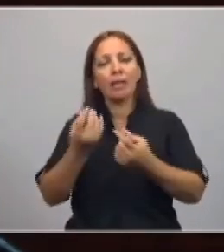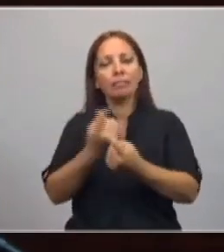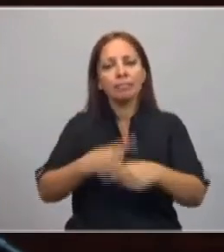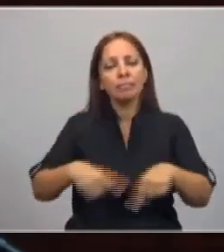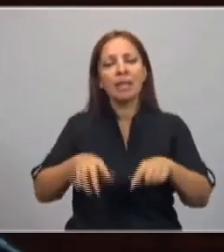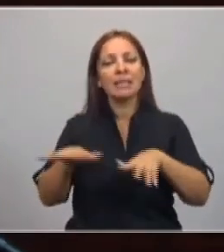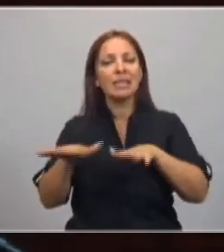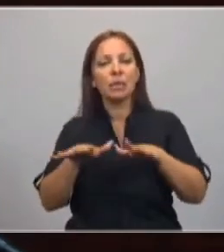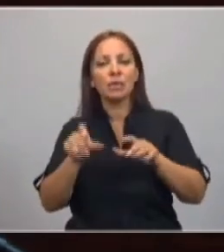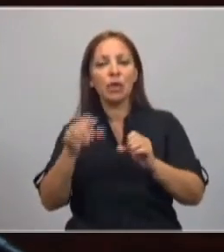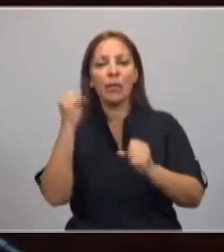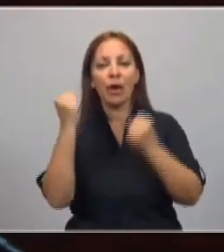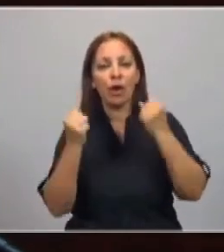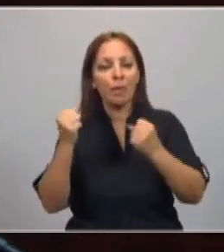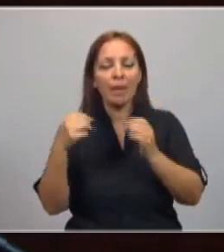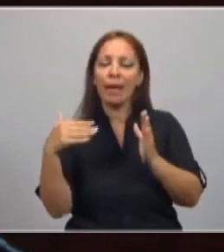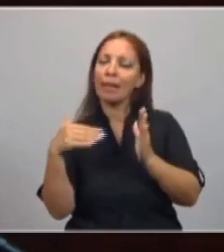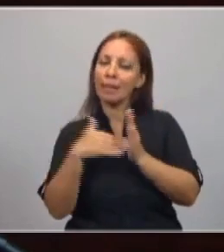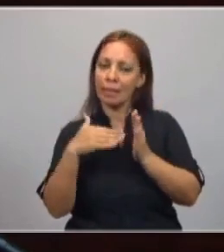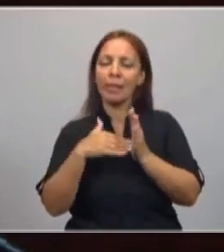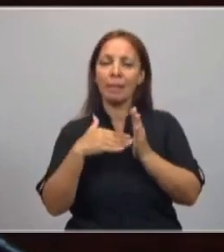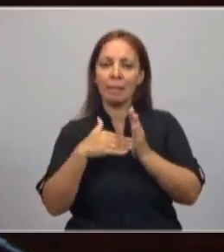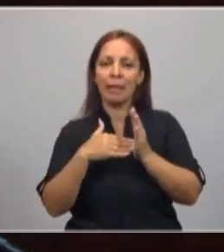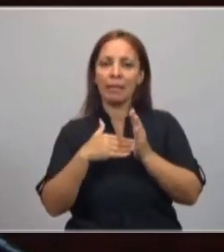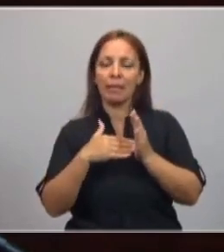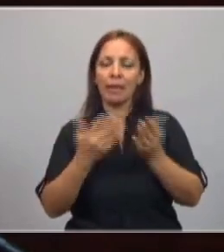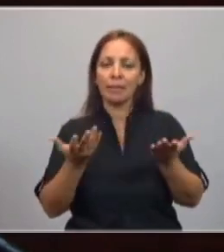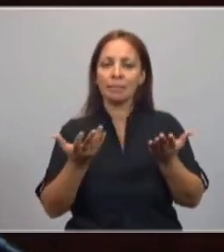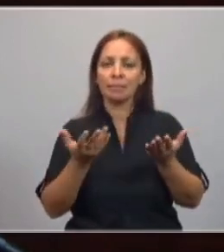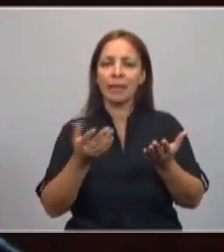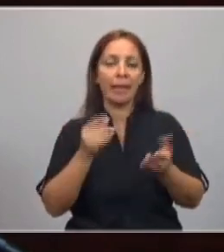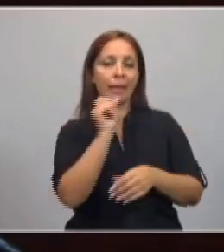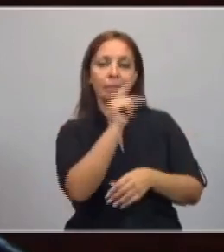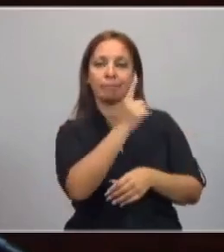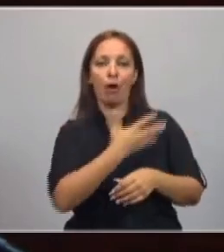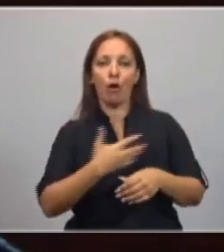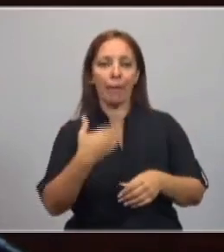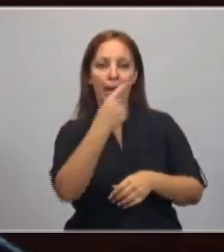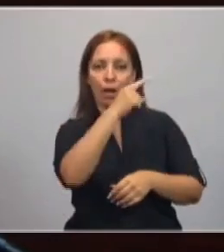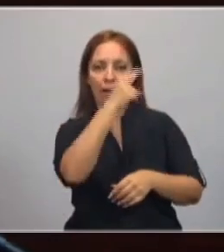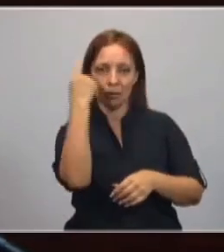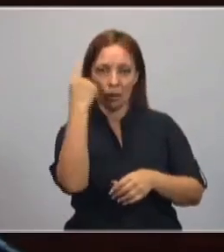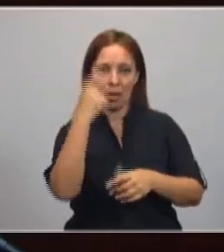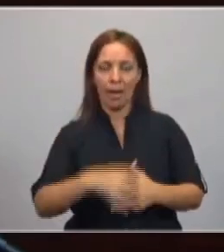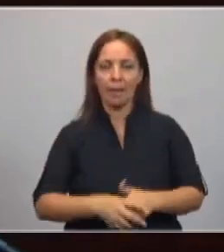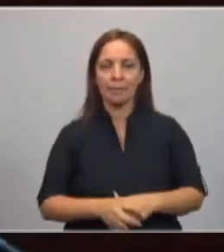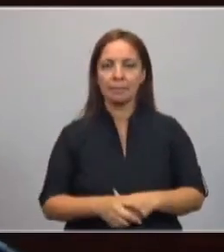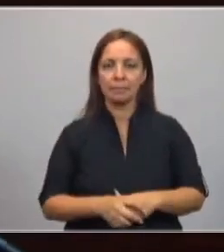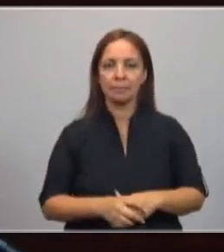argentinos dependerá en una inmensa medida del nuevo gobierno nacional.